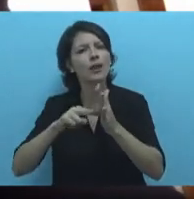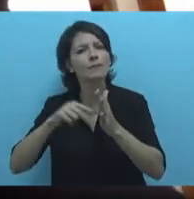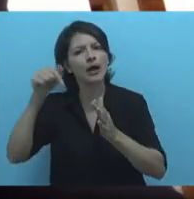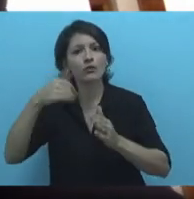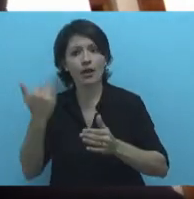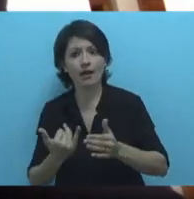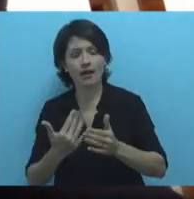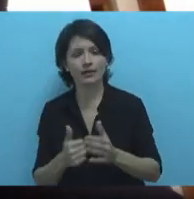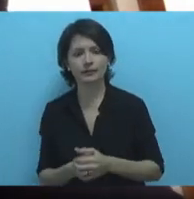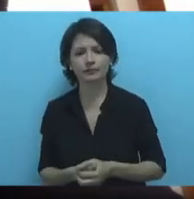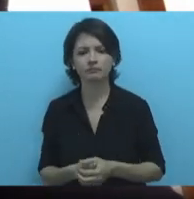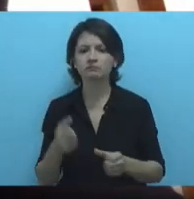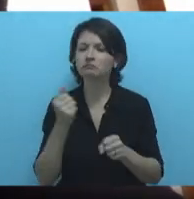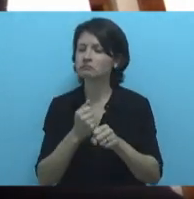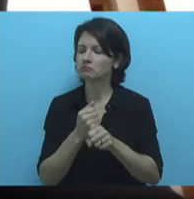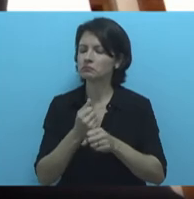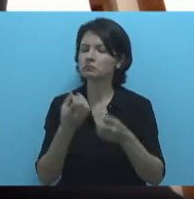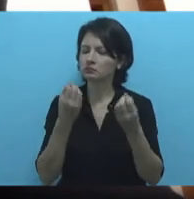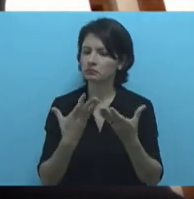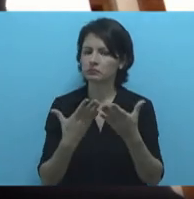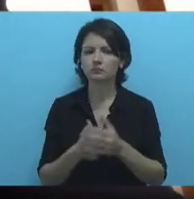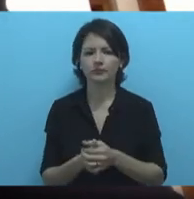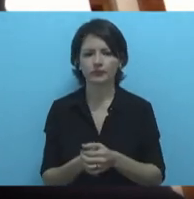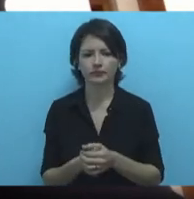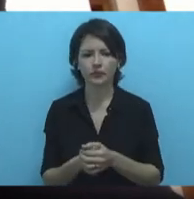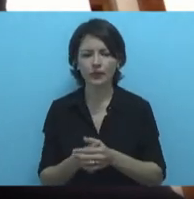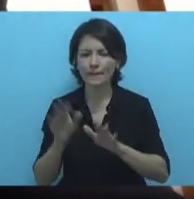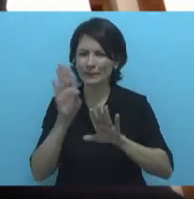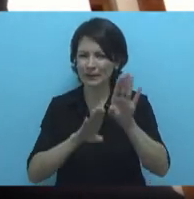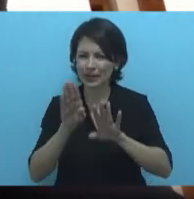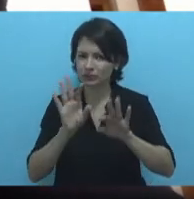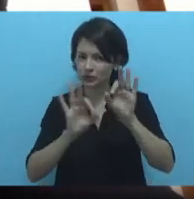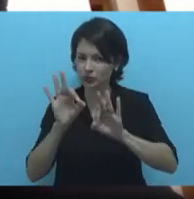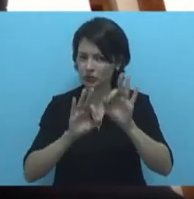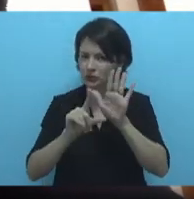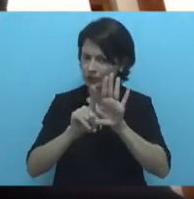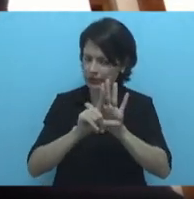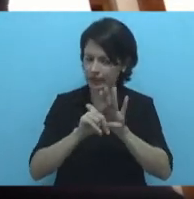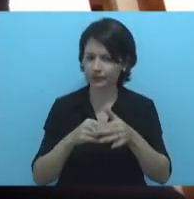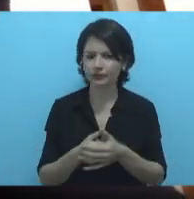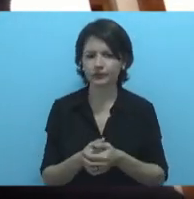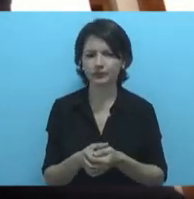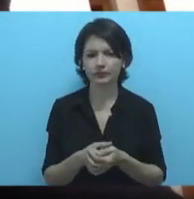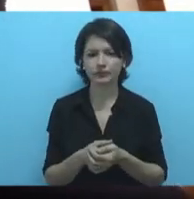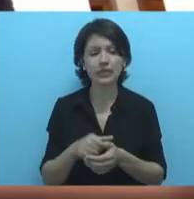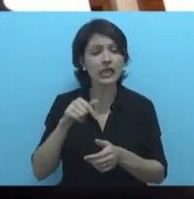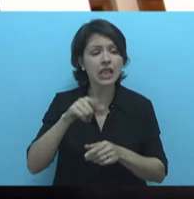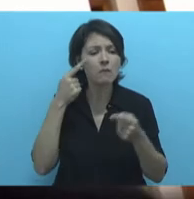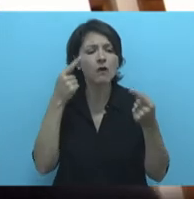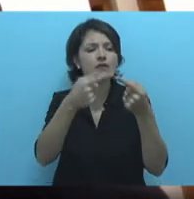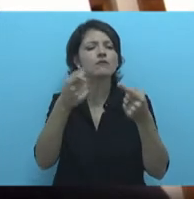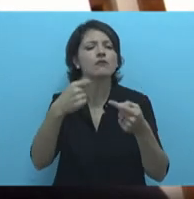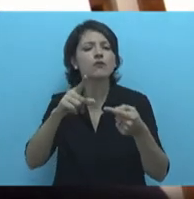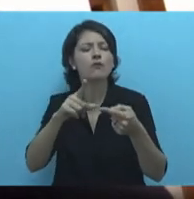elaboraron mucho para presentar este proyecto que lo que pretende en definitiva es la construcción de